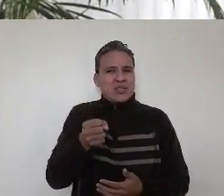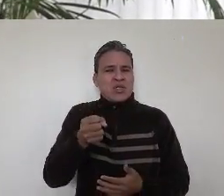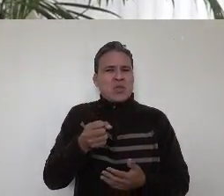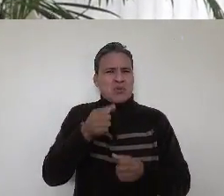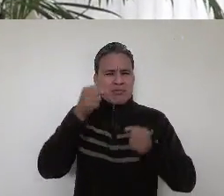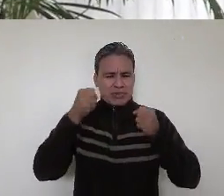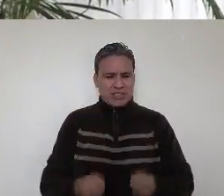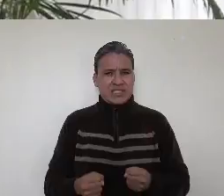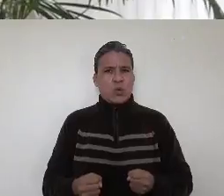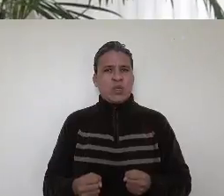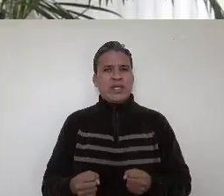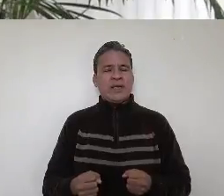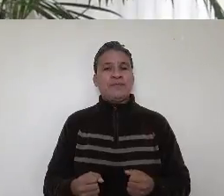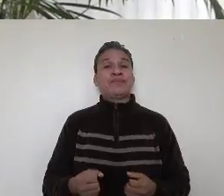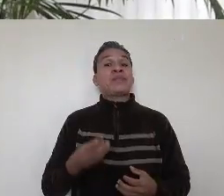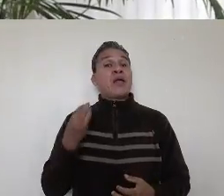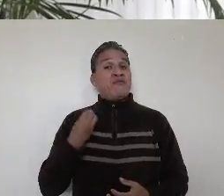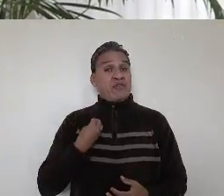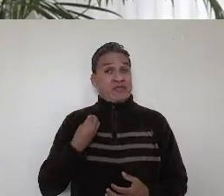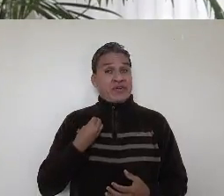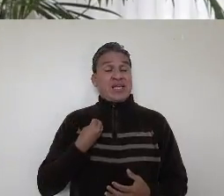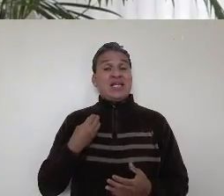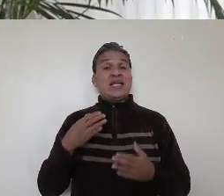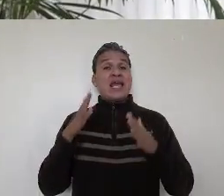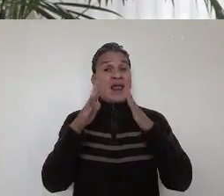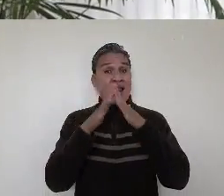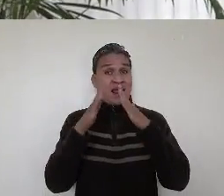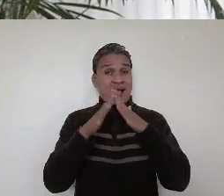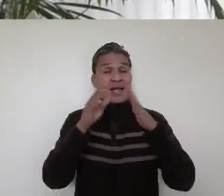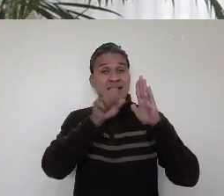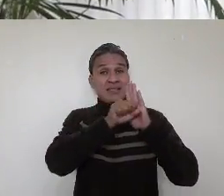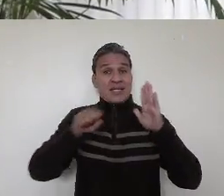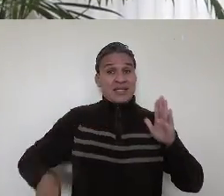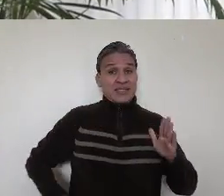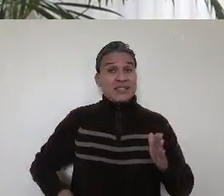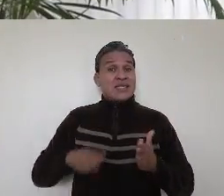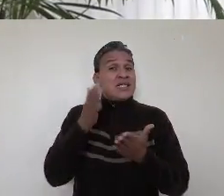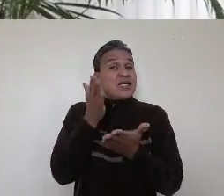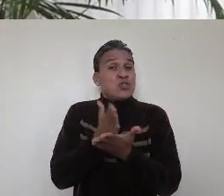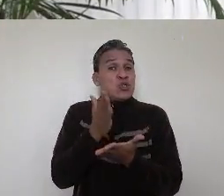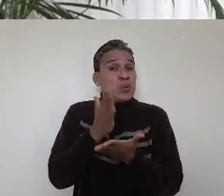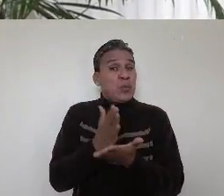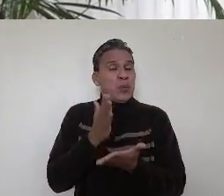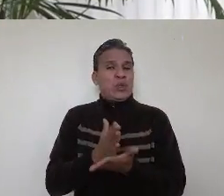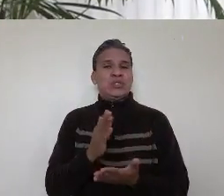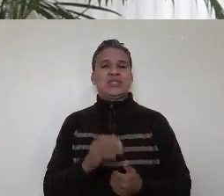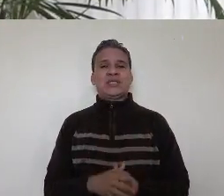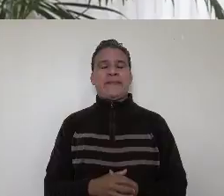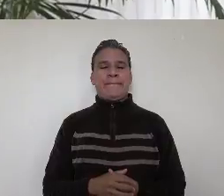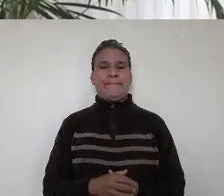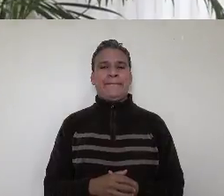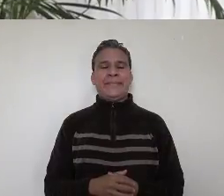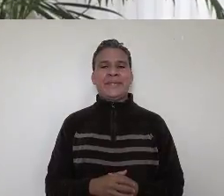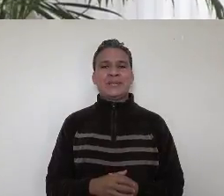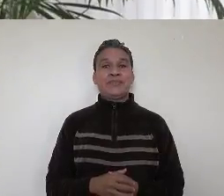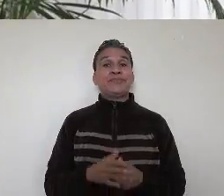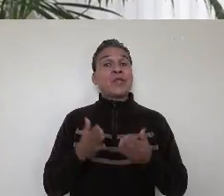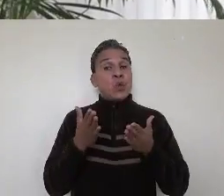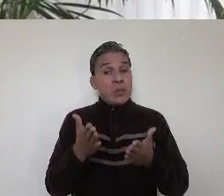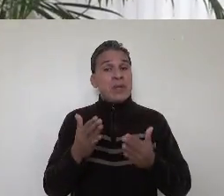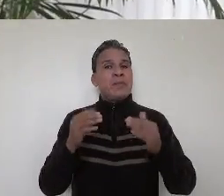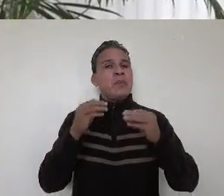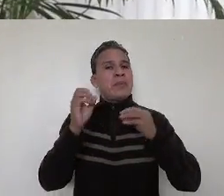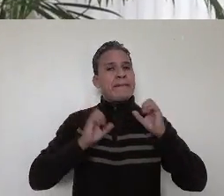seguridad. Habitaré en la casa del Señor toda la vida. Tú mismo me preparas la